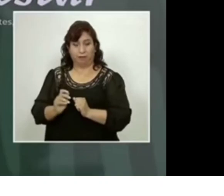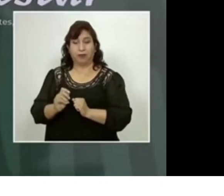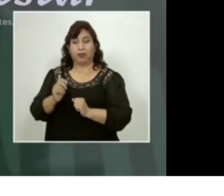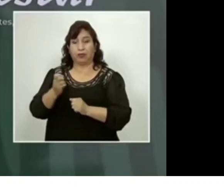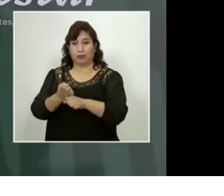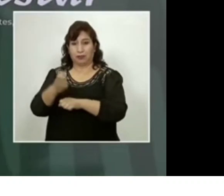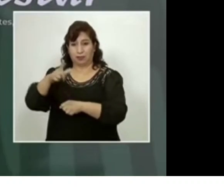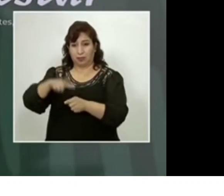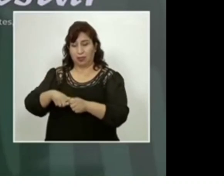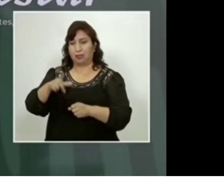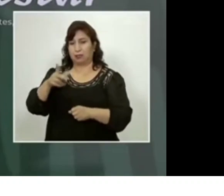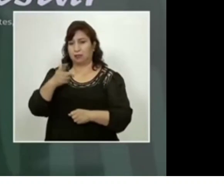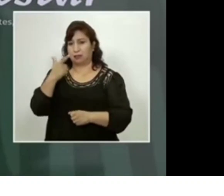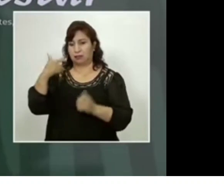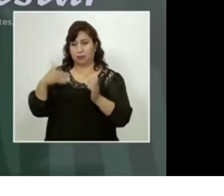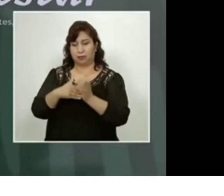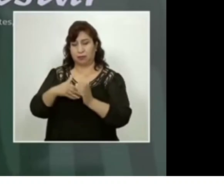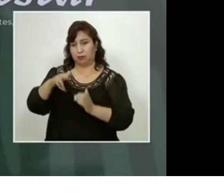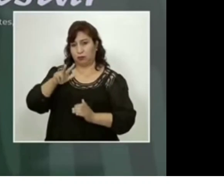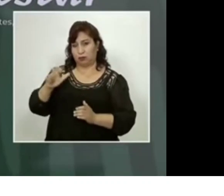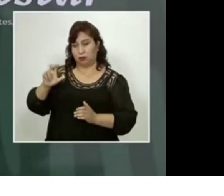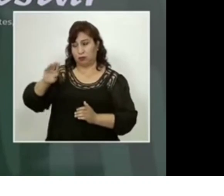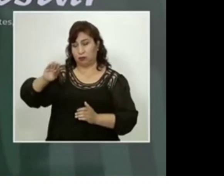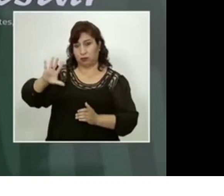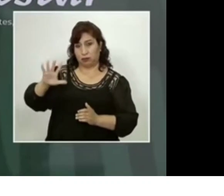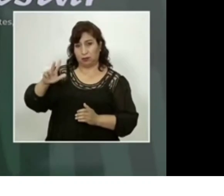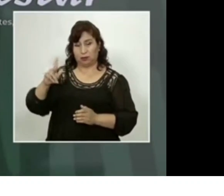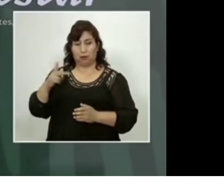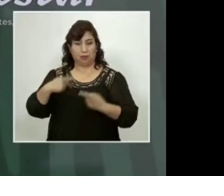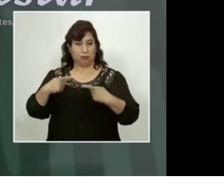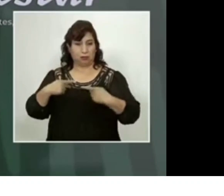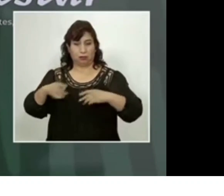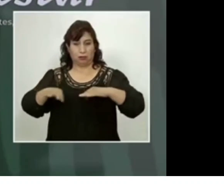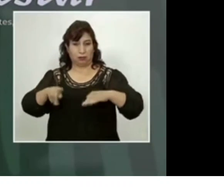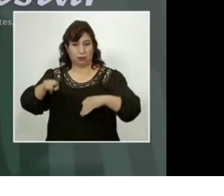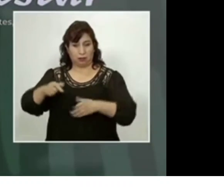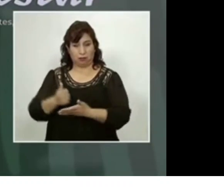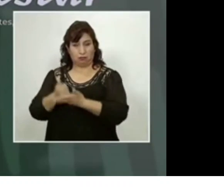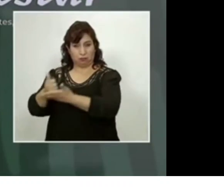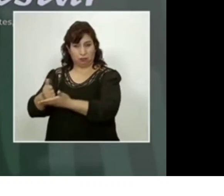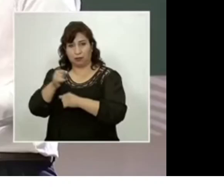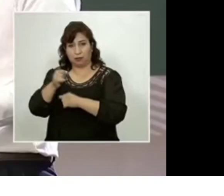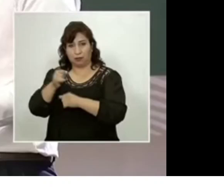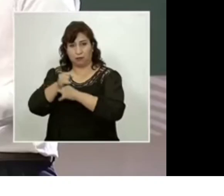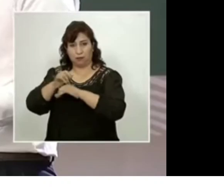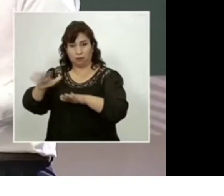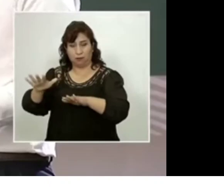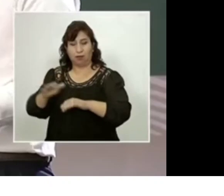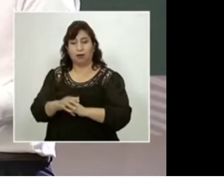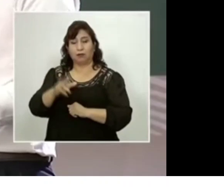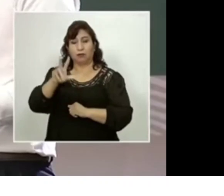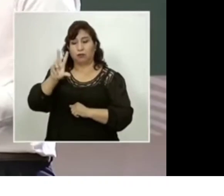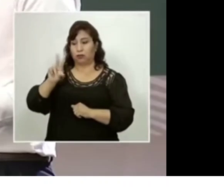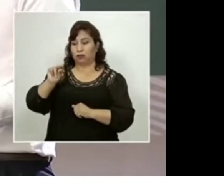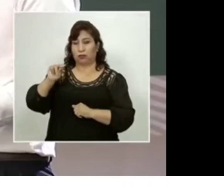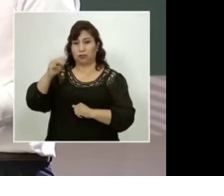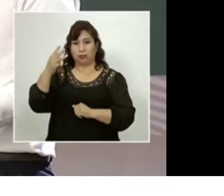ya son 7.895 productores beneficiarios de este programa. Sobre